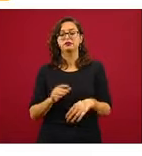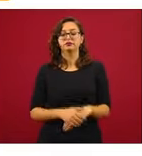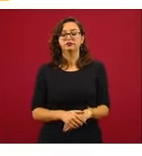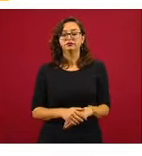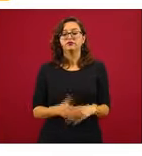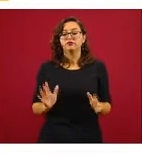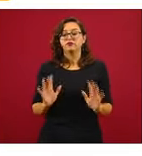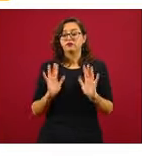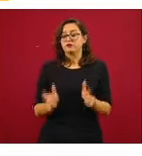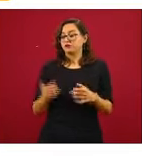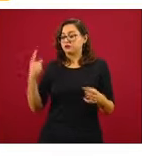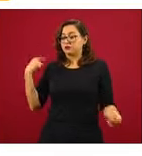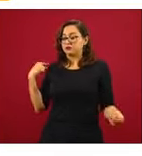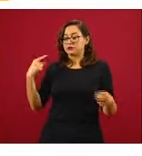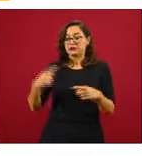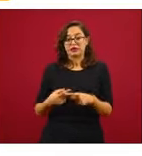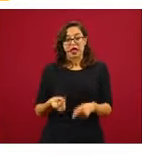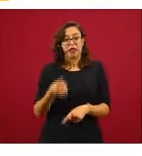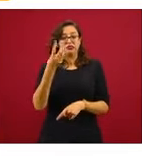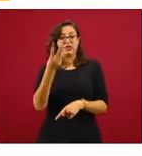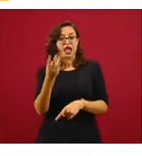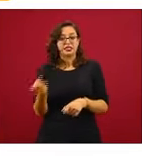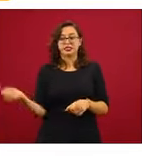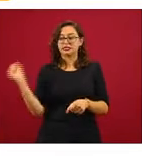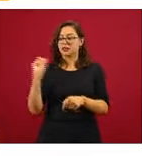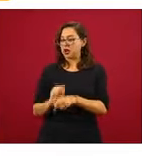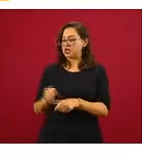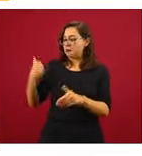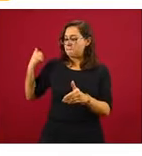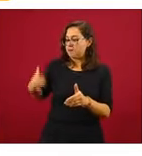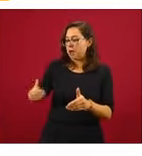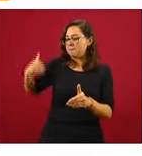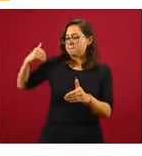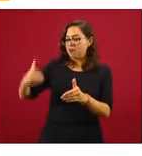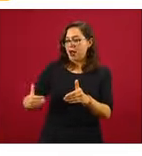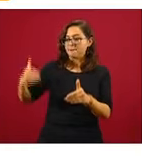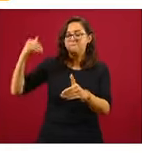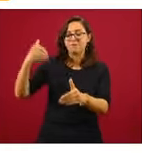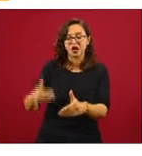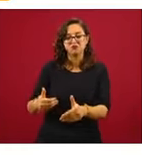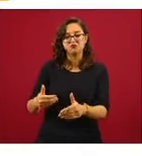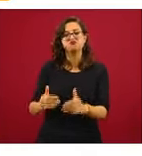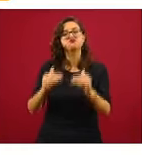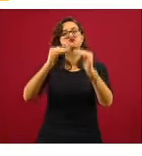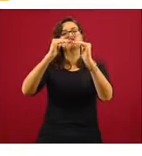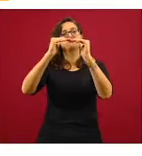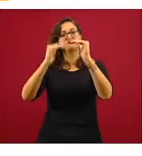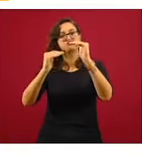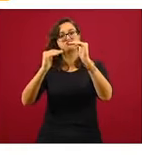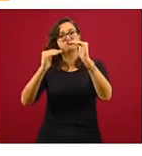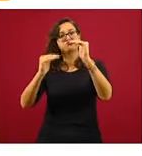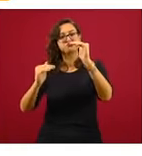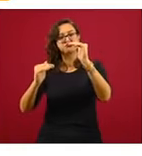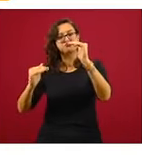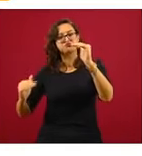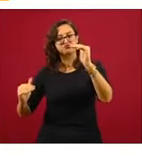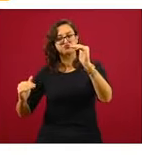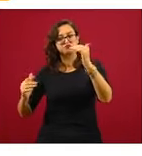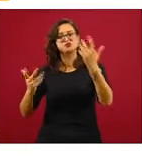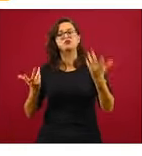últimas tres, esto lo venimos comentando desde que iniciamos la presente, tenemos una tendencia